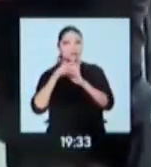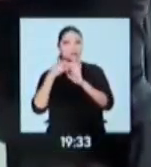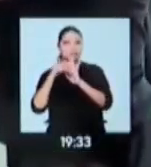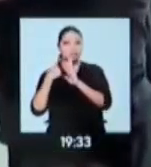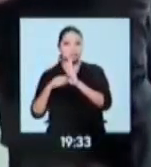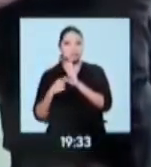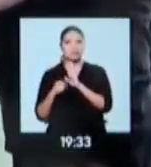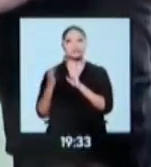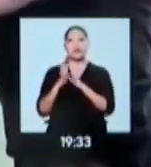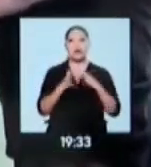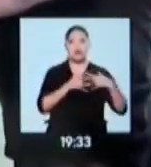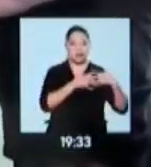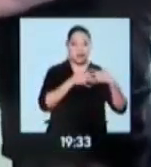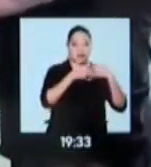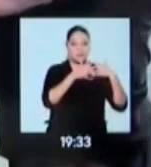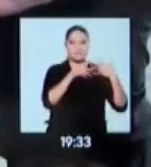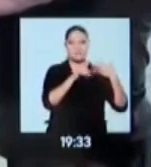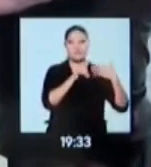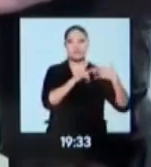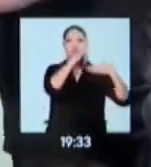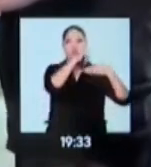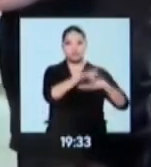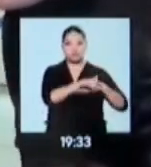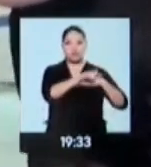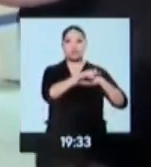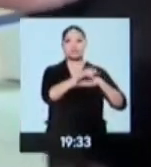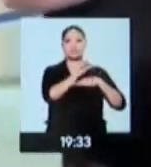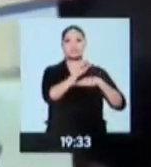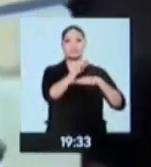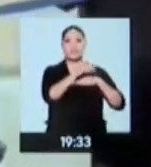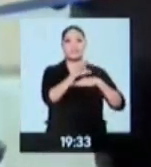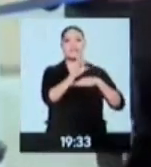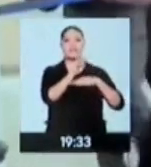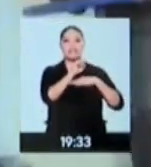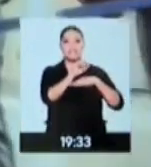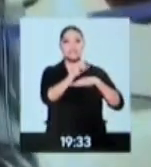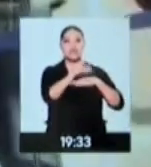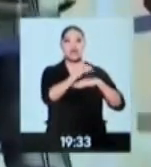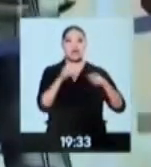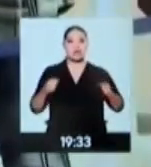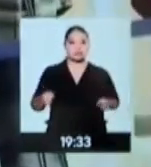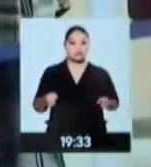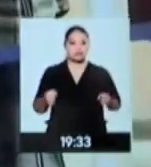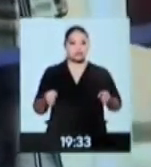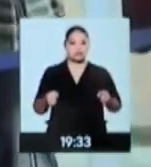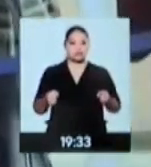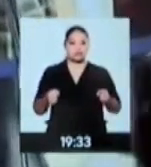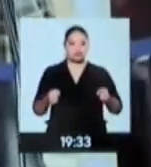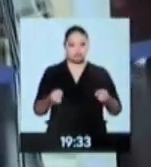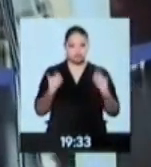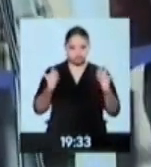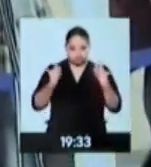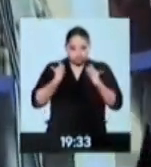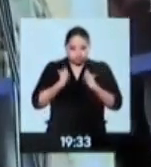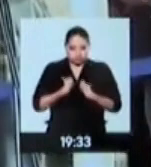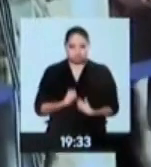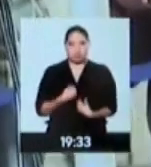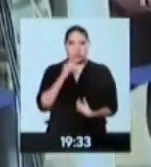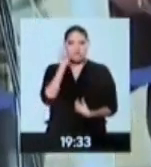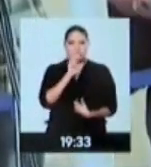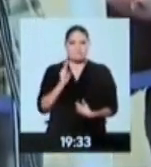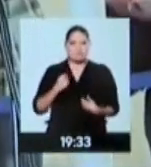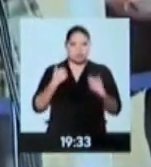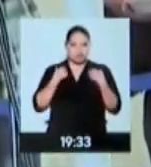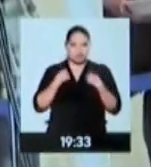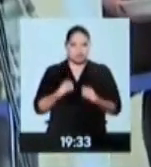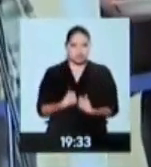figura del decomiso, porque se supone que son activos que emanan o provienen del delito. El problema acá en Perú es que se ha